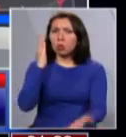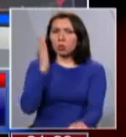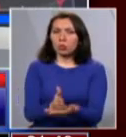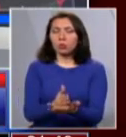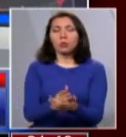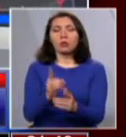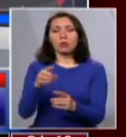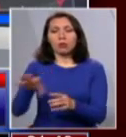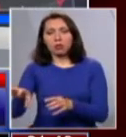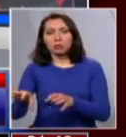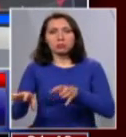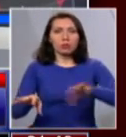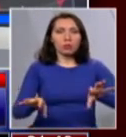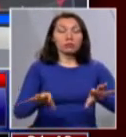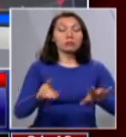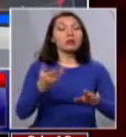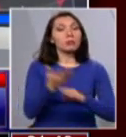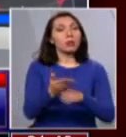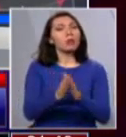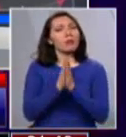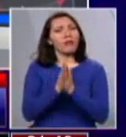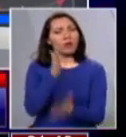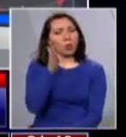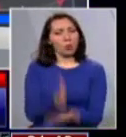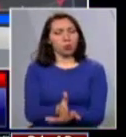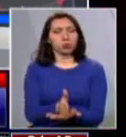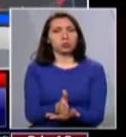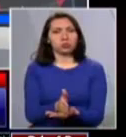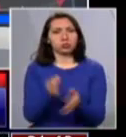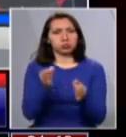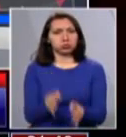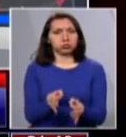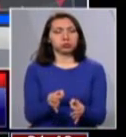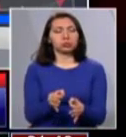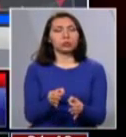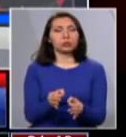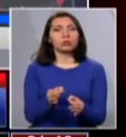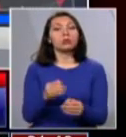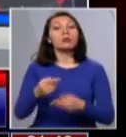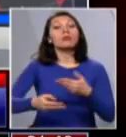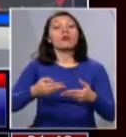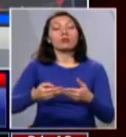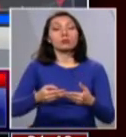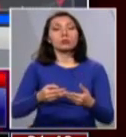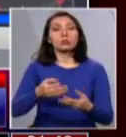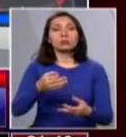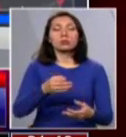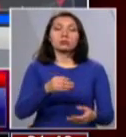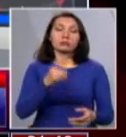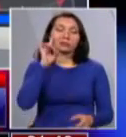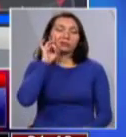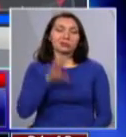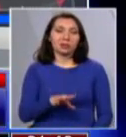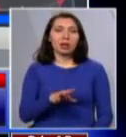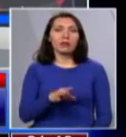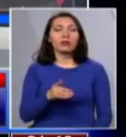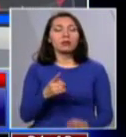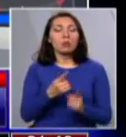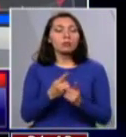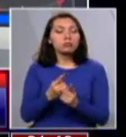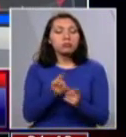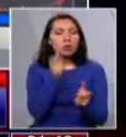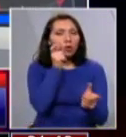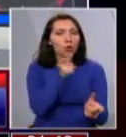un sector que con otro y para pedirle además que fuera justo en cuanto a los casos que iban a seguir se estaban siguiendo los casos ya manda ya sabemos cuál estaban siguiendo